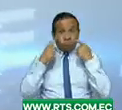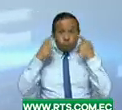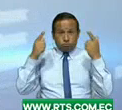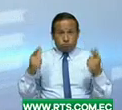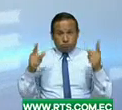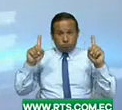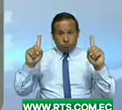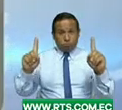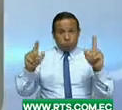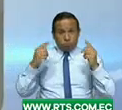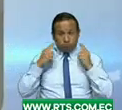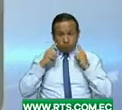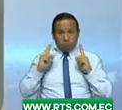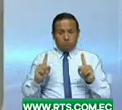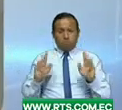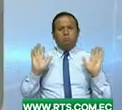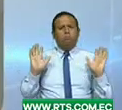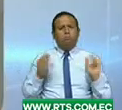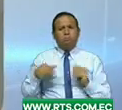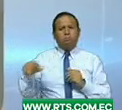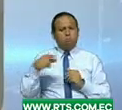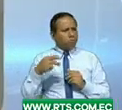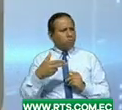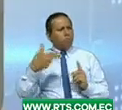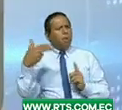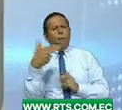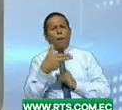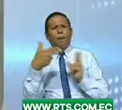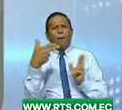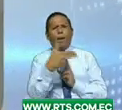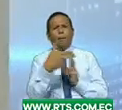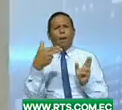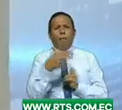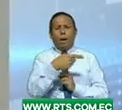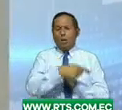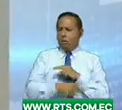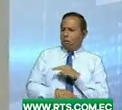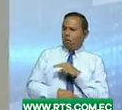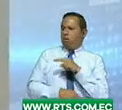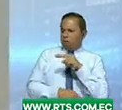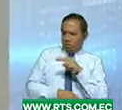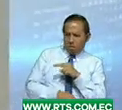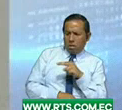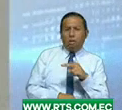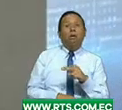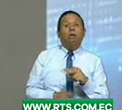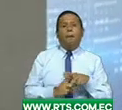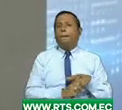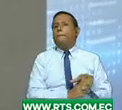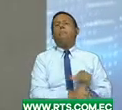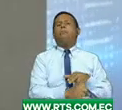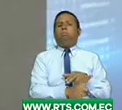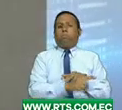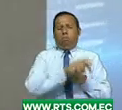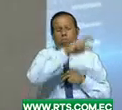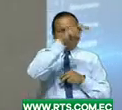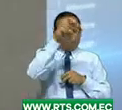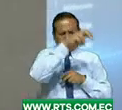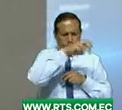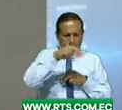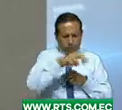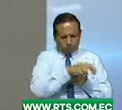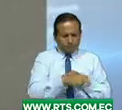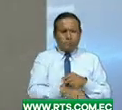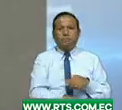realizan igual detonaciones en contra de los individuos, quienes se percatan de la situación y escapan por las escaleras de